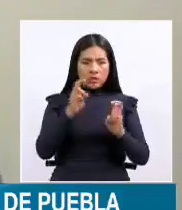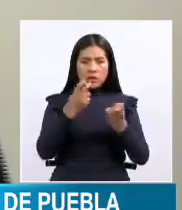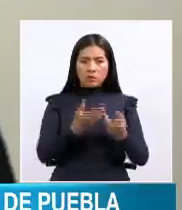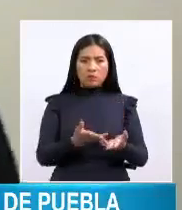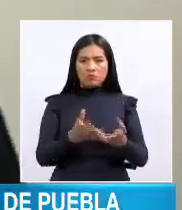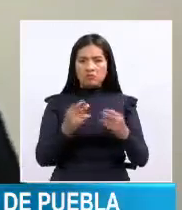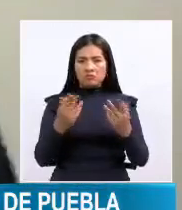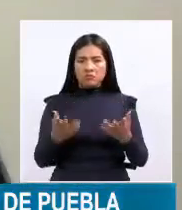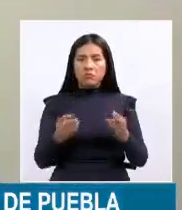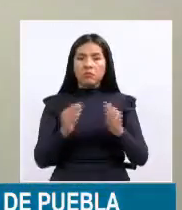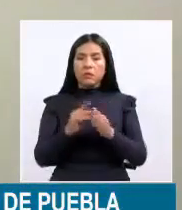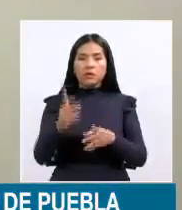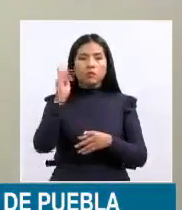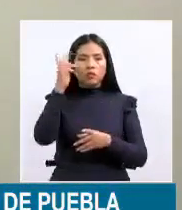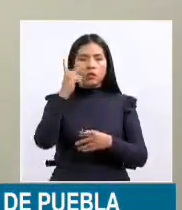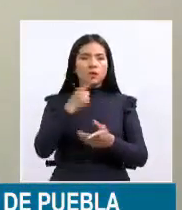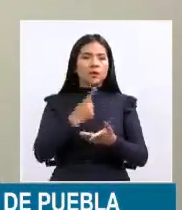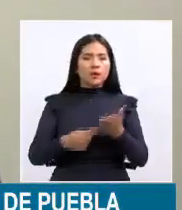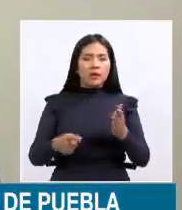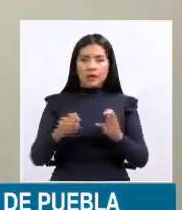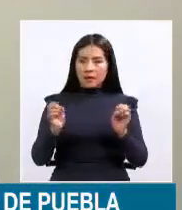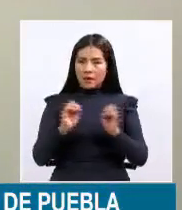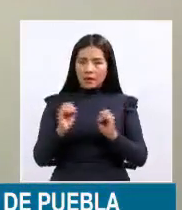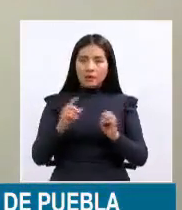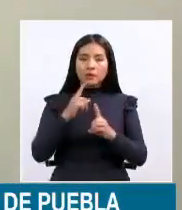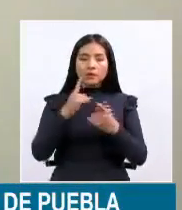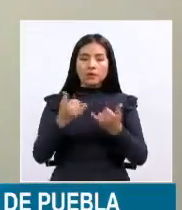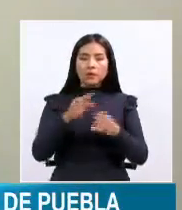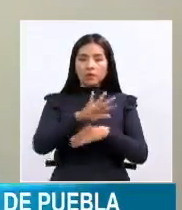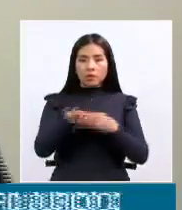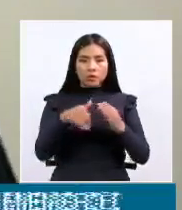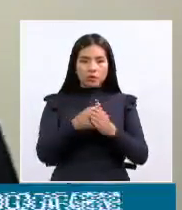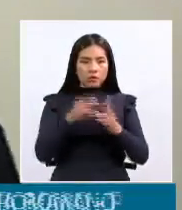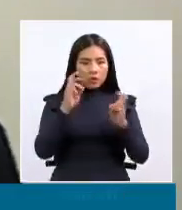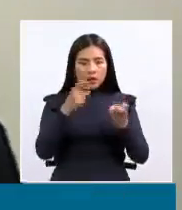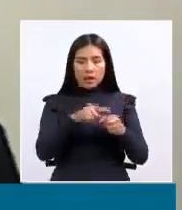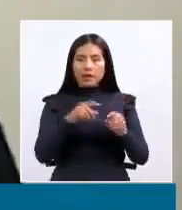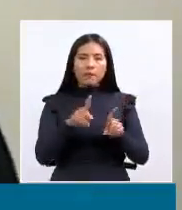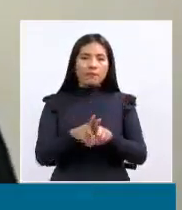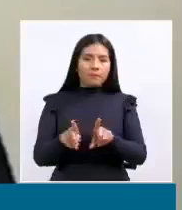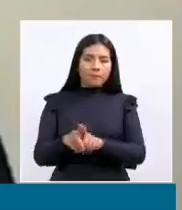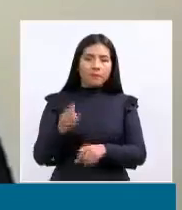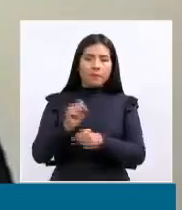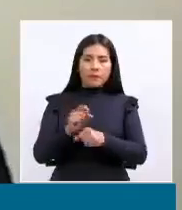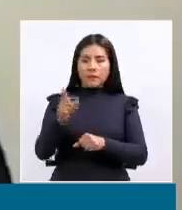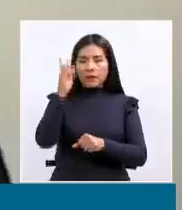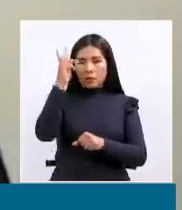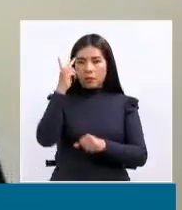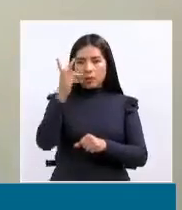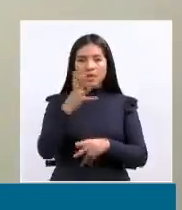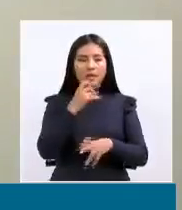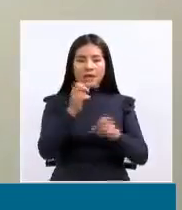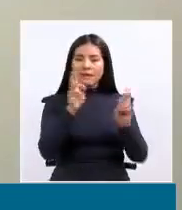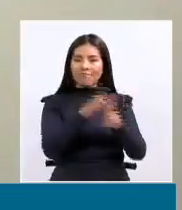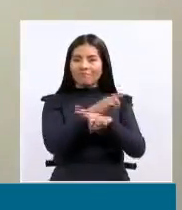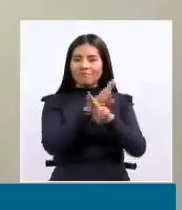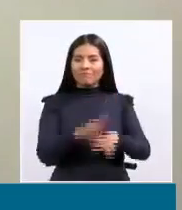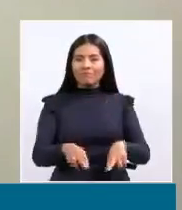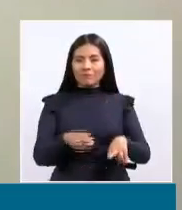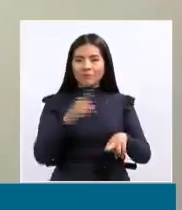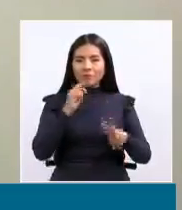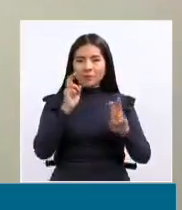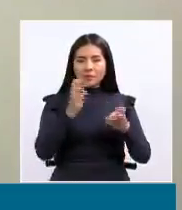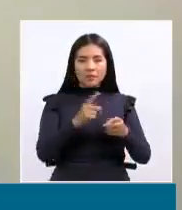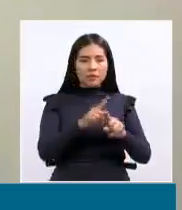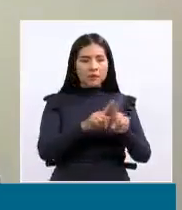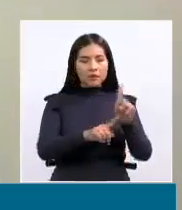de político excepcional? Nada. Es eminentemente antipolítico porque lo que busca es eliminar a los grupos que no están de acuerdo